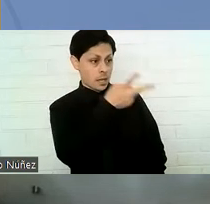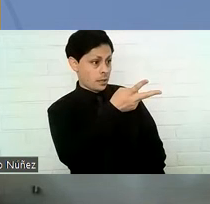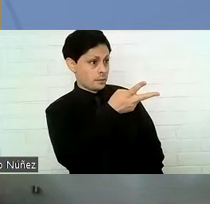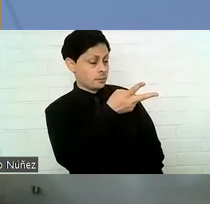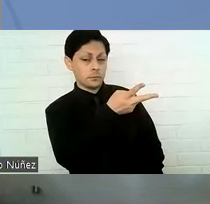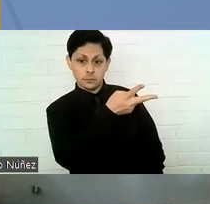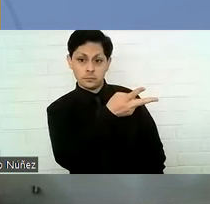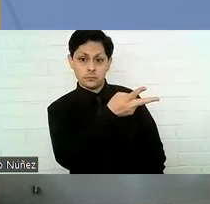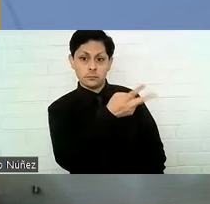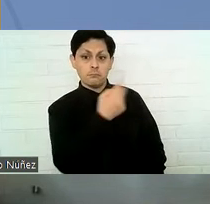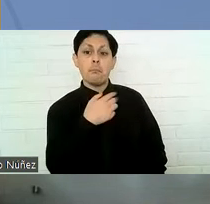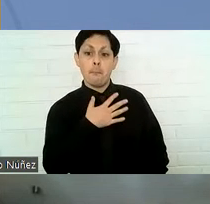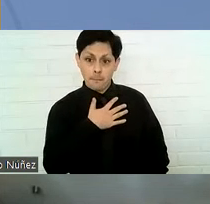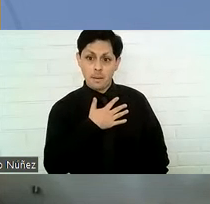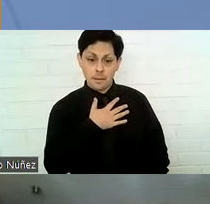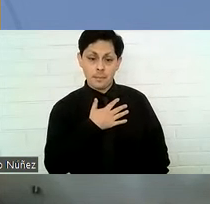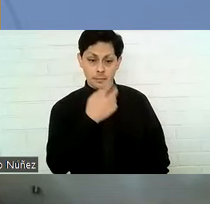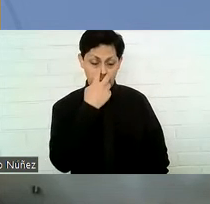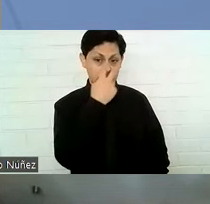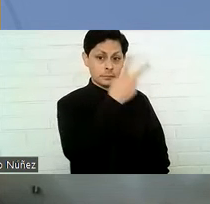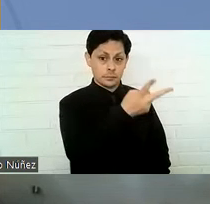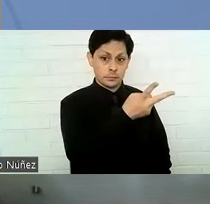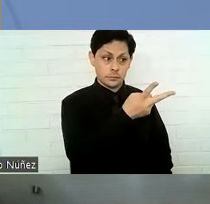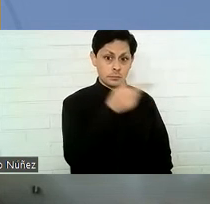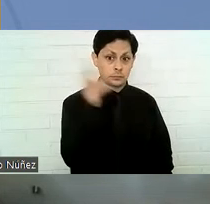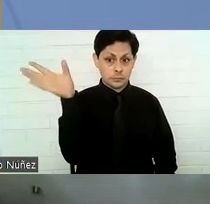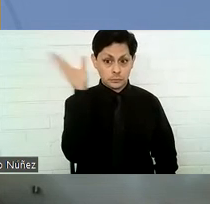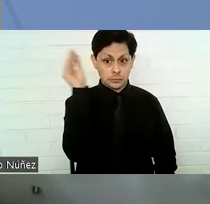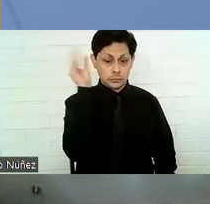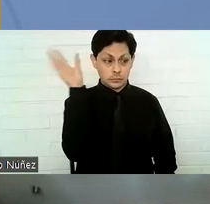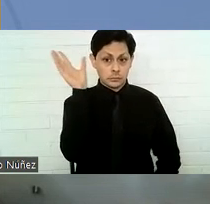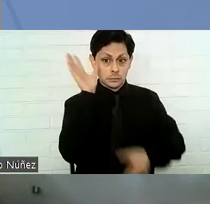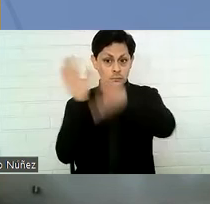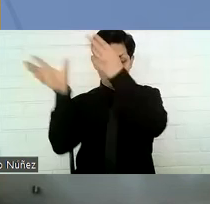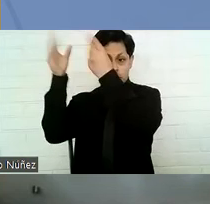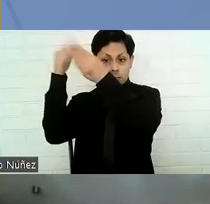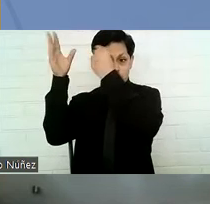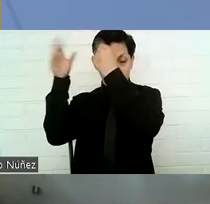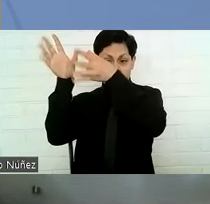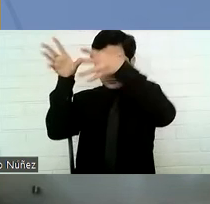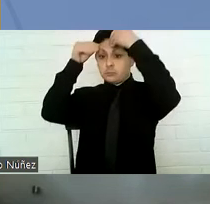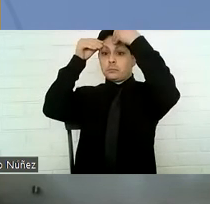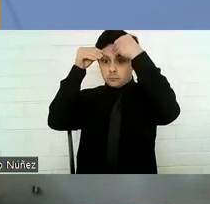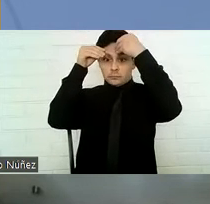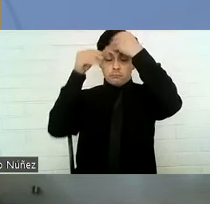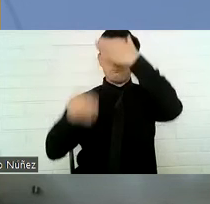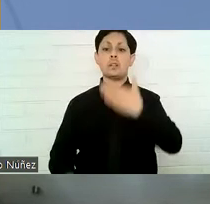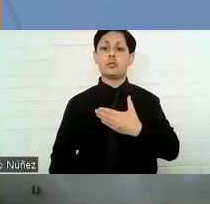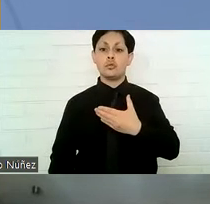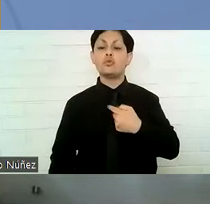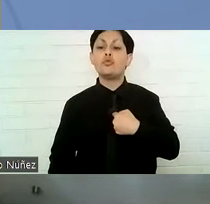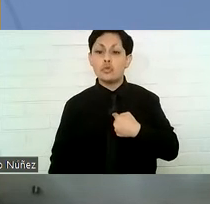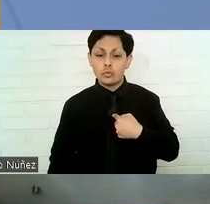de alguna manera constituyentes que me han hecho mirar. ¿Por qué? Porque yo